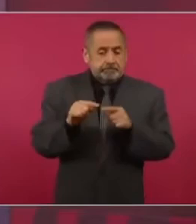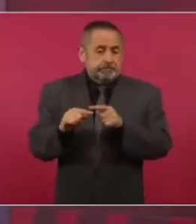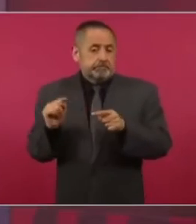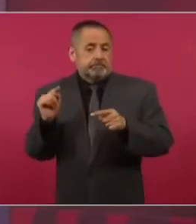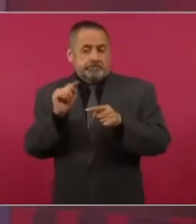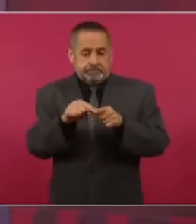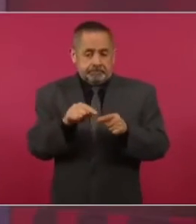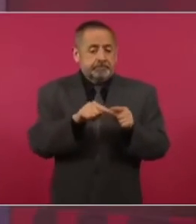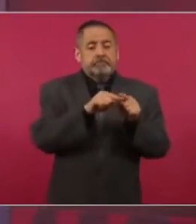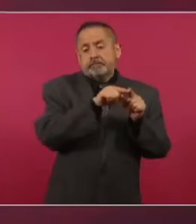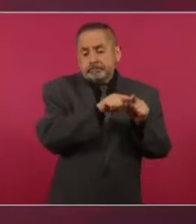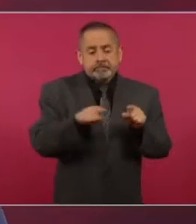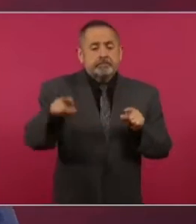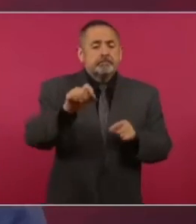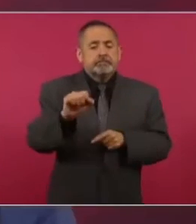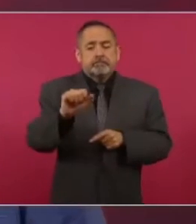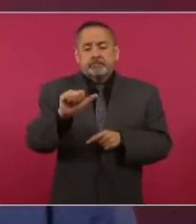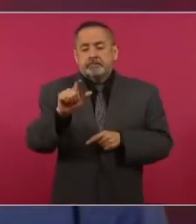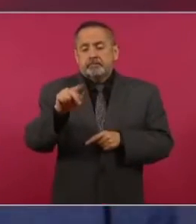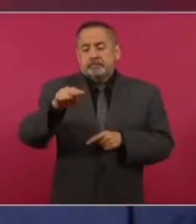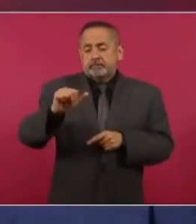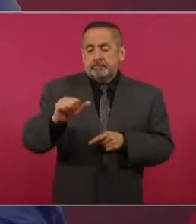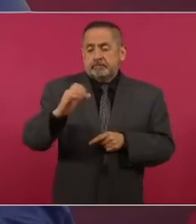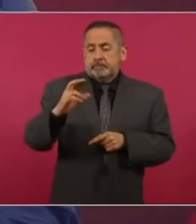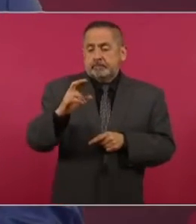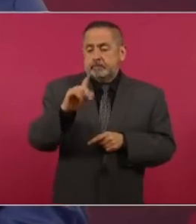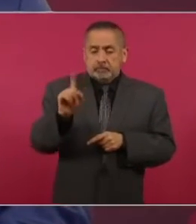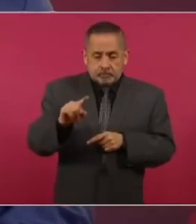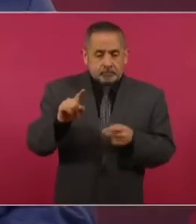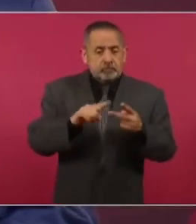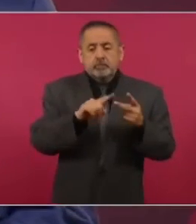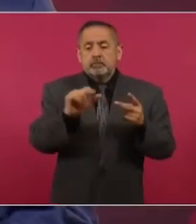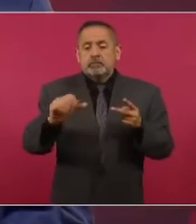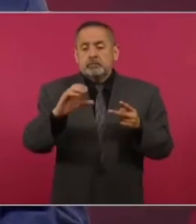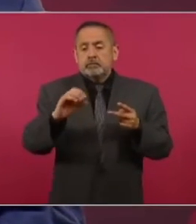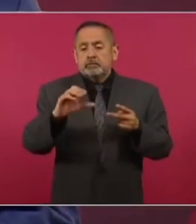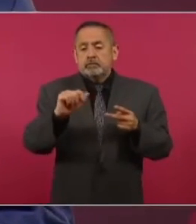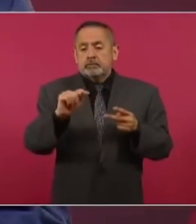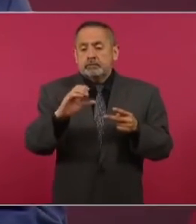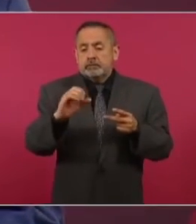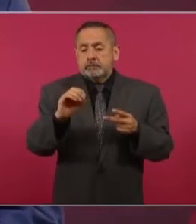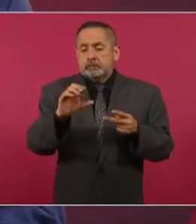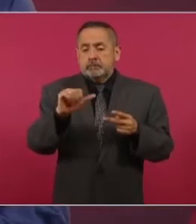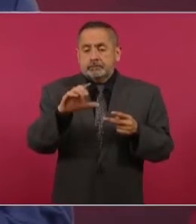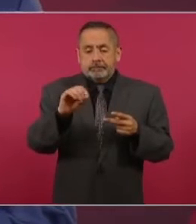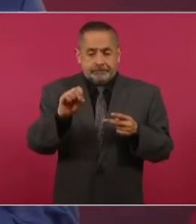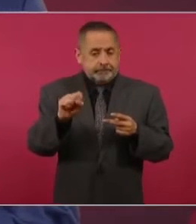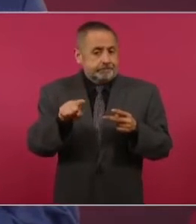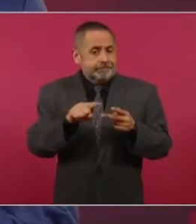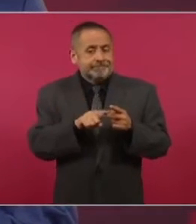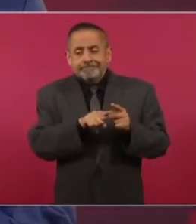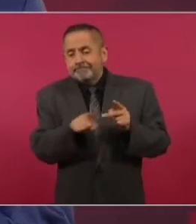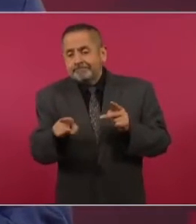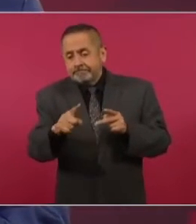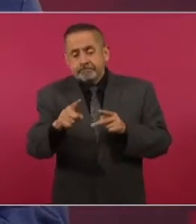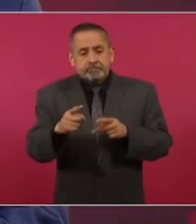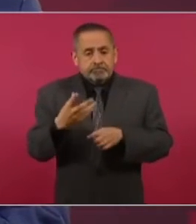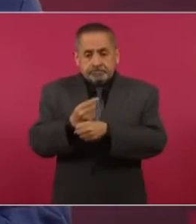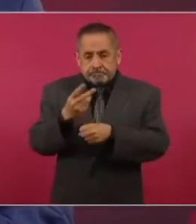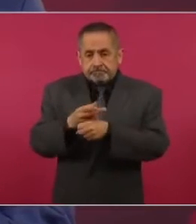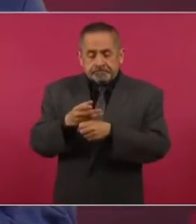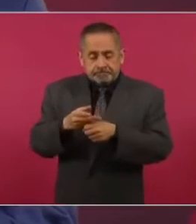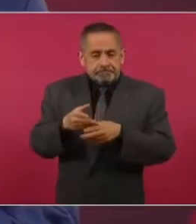de Salina Cruz a Coatzacoalcos, y se están mejorando, ampliando los 2